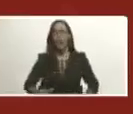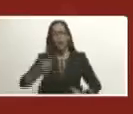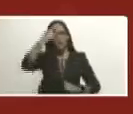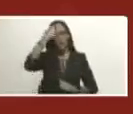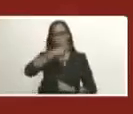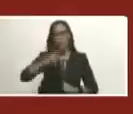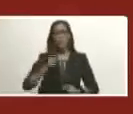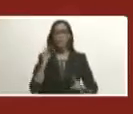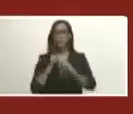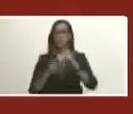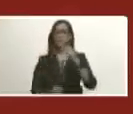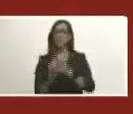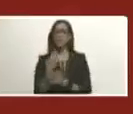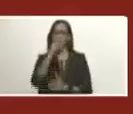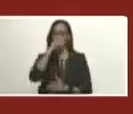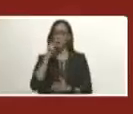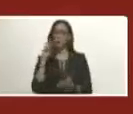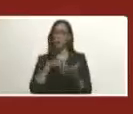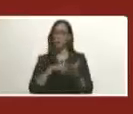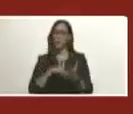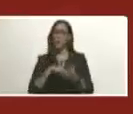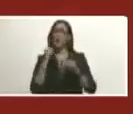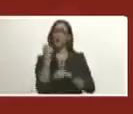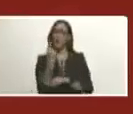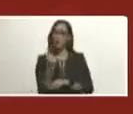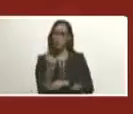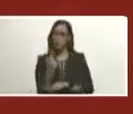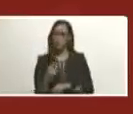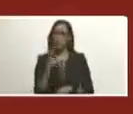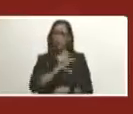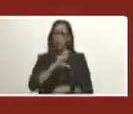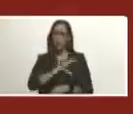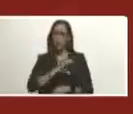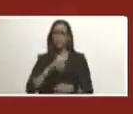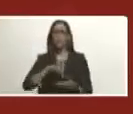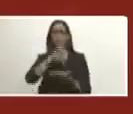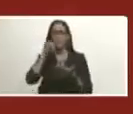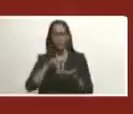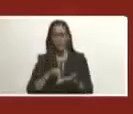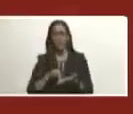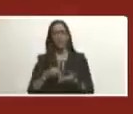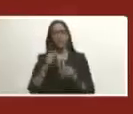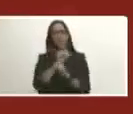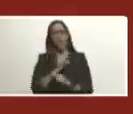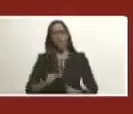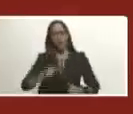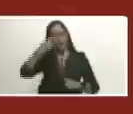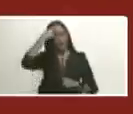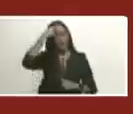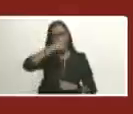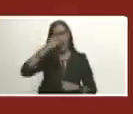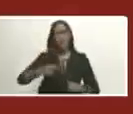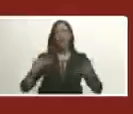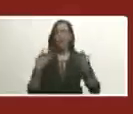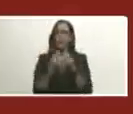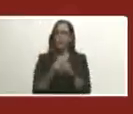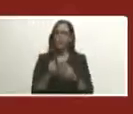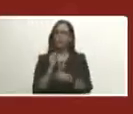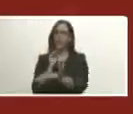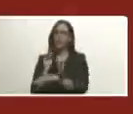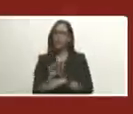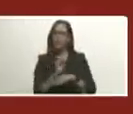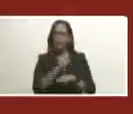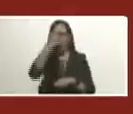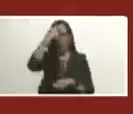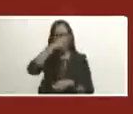su creación en el año 2011, el Comando Nacional de la Guardia del Pueblo ha acompañado y asistido al pueblo venezolano